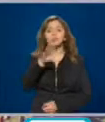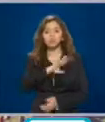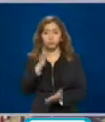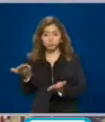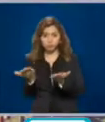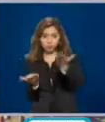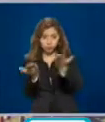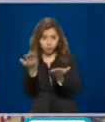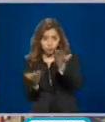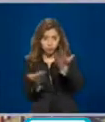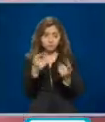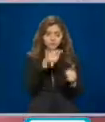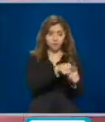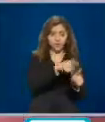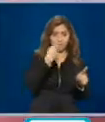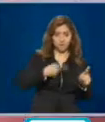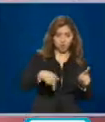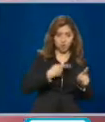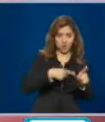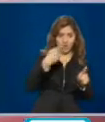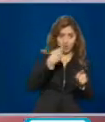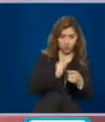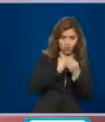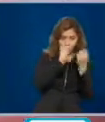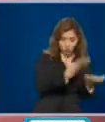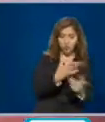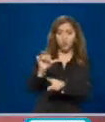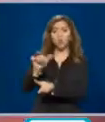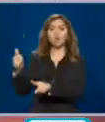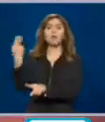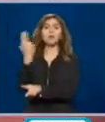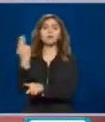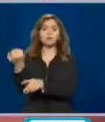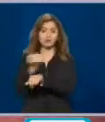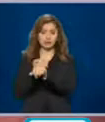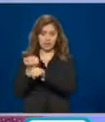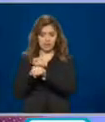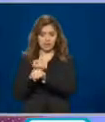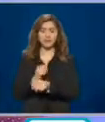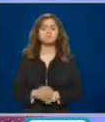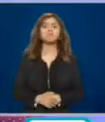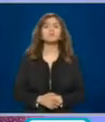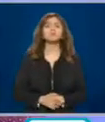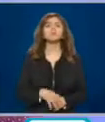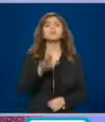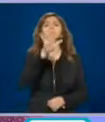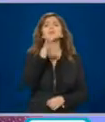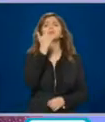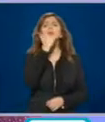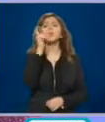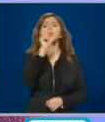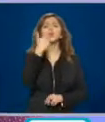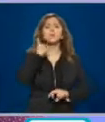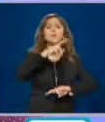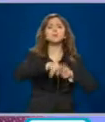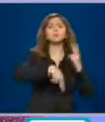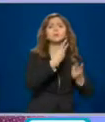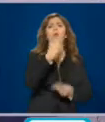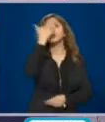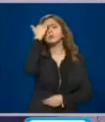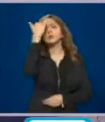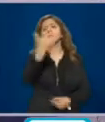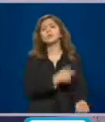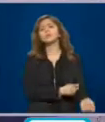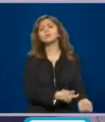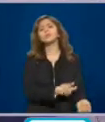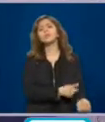no entre el donante y el receptor. Doctor, cuando uno va a donar, ¿cuánto tiempo se lleva, por ejemplo, el realizar Es esto? rápido,